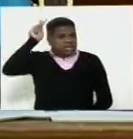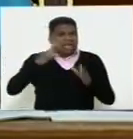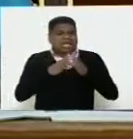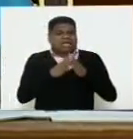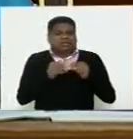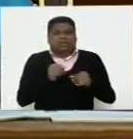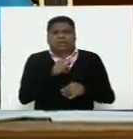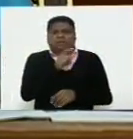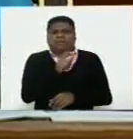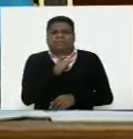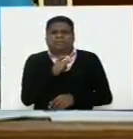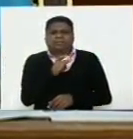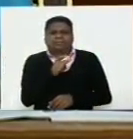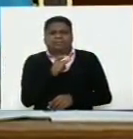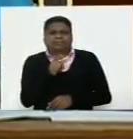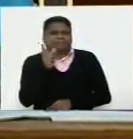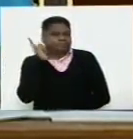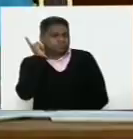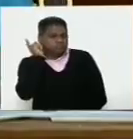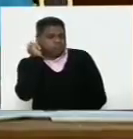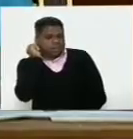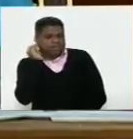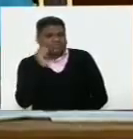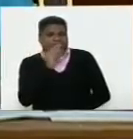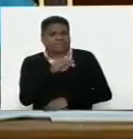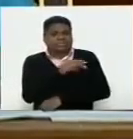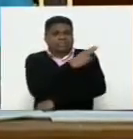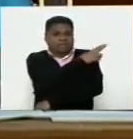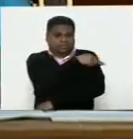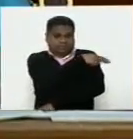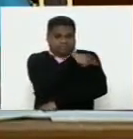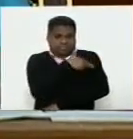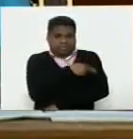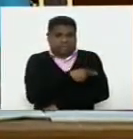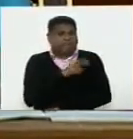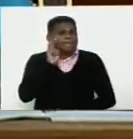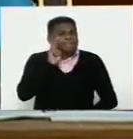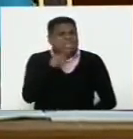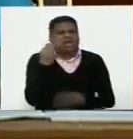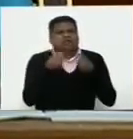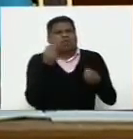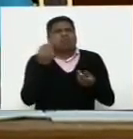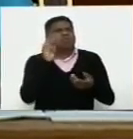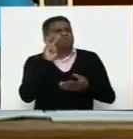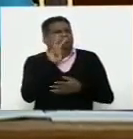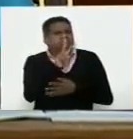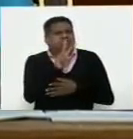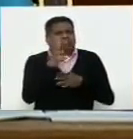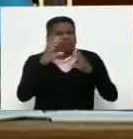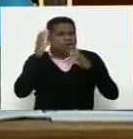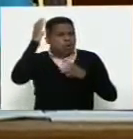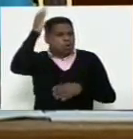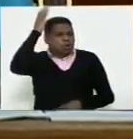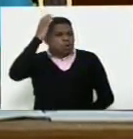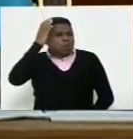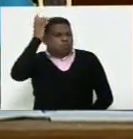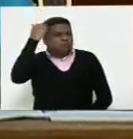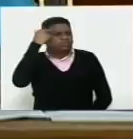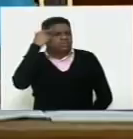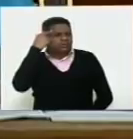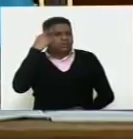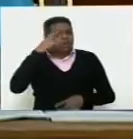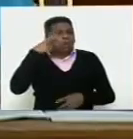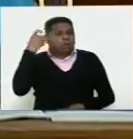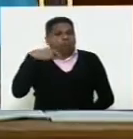salud públicos y privados tienen derecho a que se les reconozca su cosmovisión, conocimientos, usos,